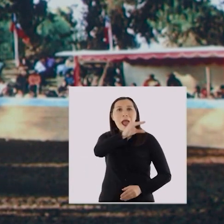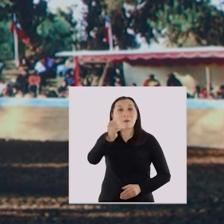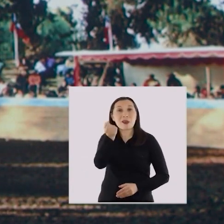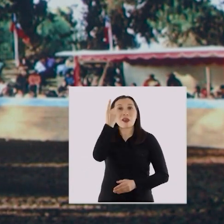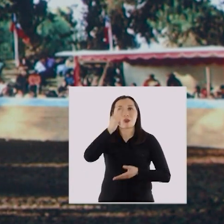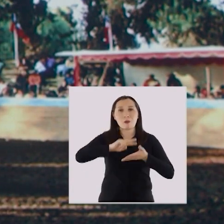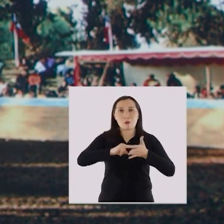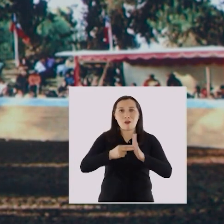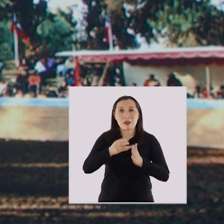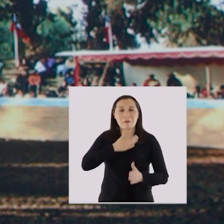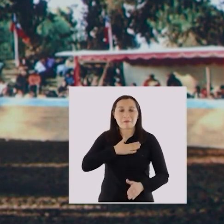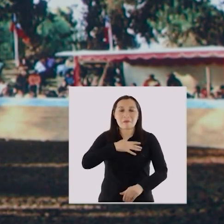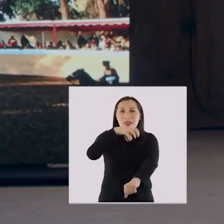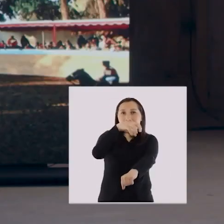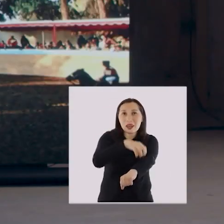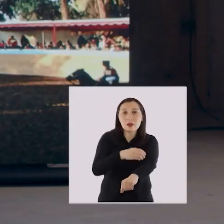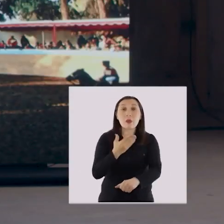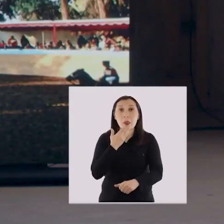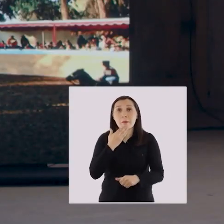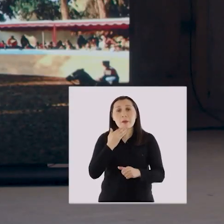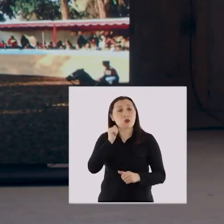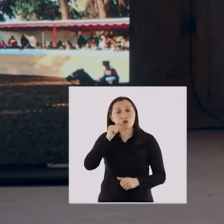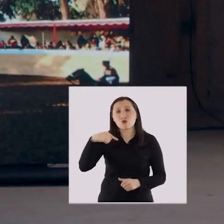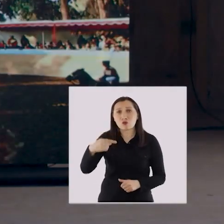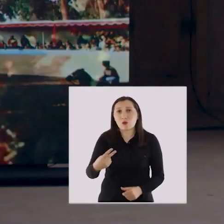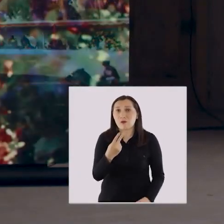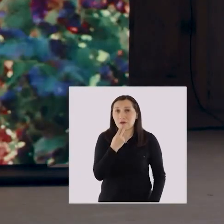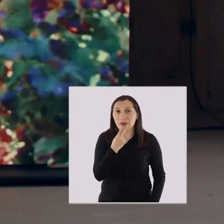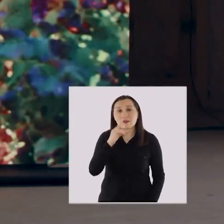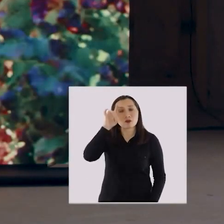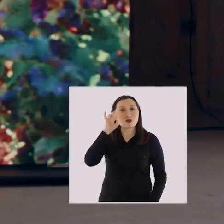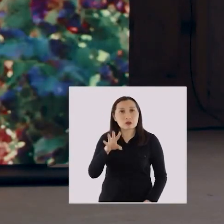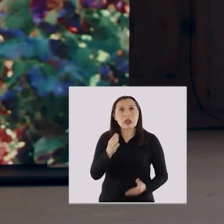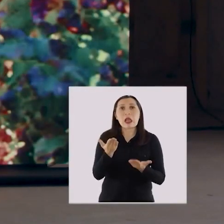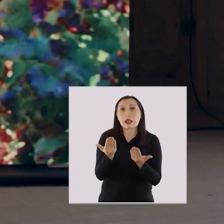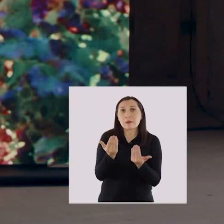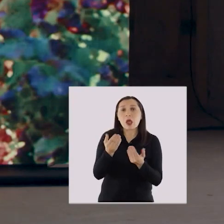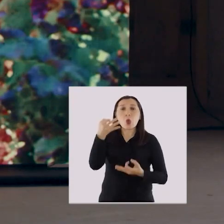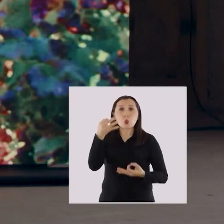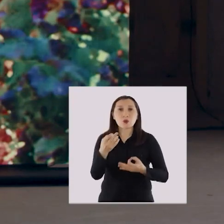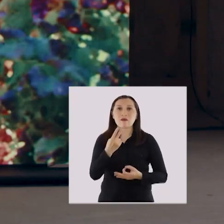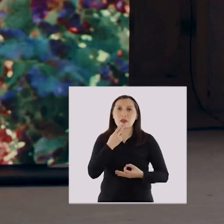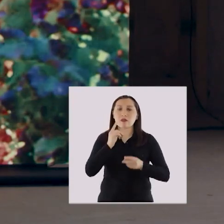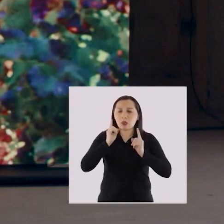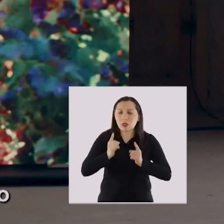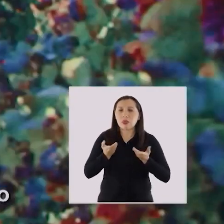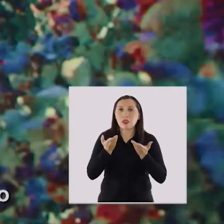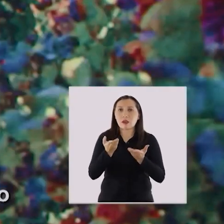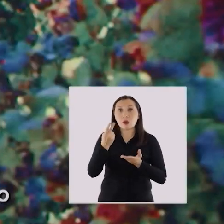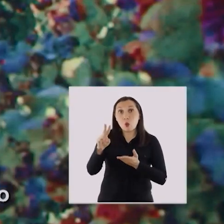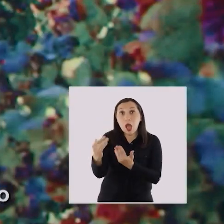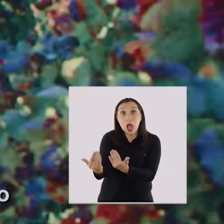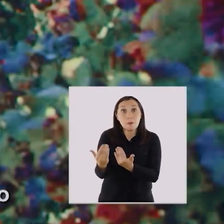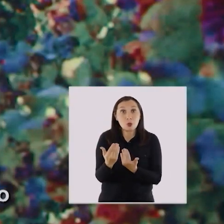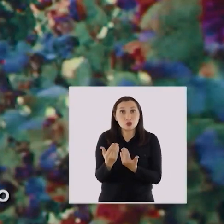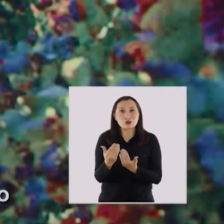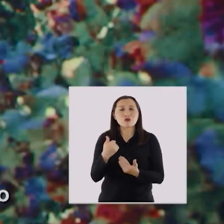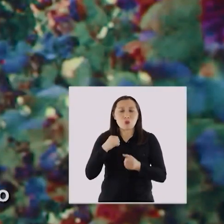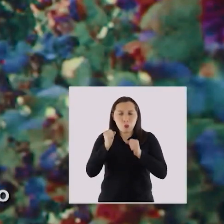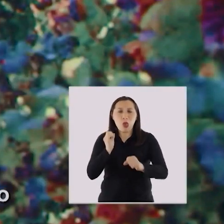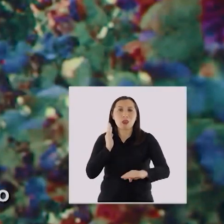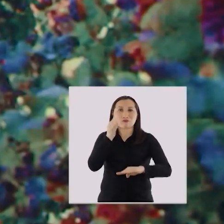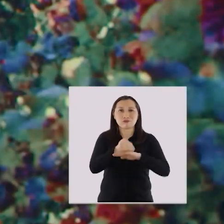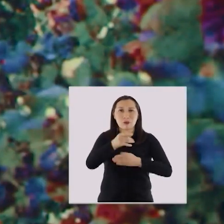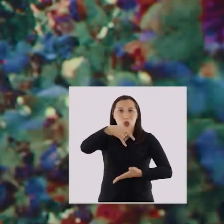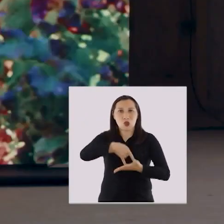entiendo y comparto los problemas de mi región, porque también los vivo día a día. Sé que esperas justicia para vivir como te mereces. Con tu apoyo voy a llegar